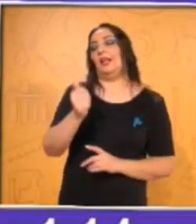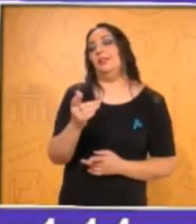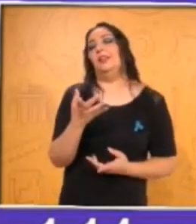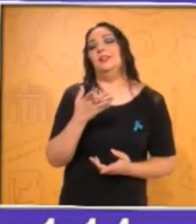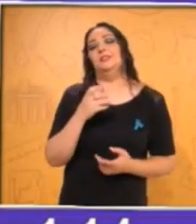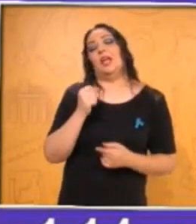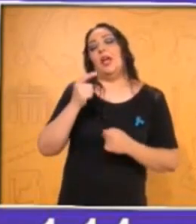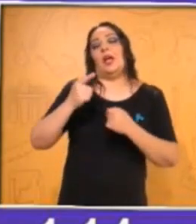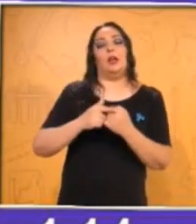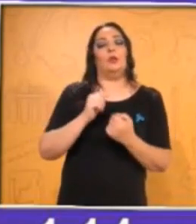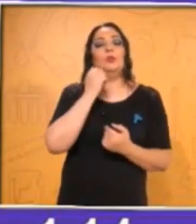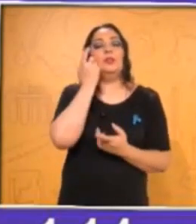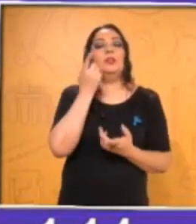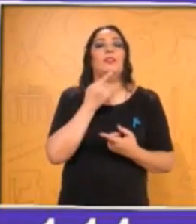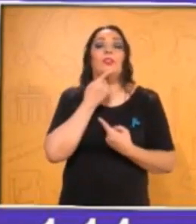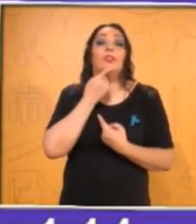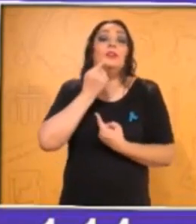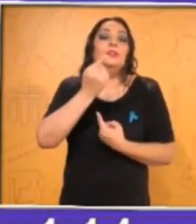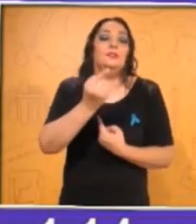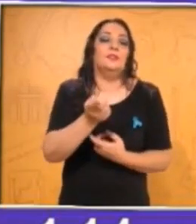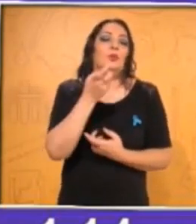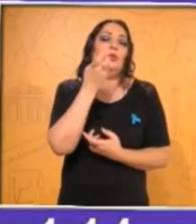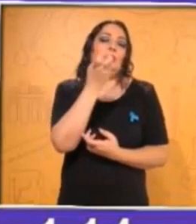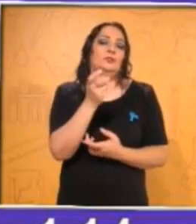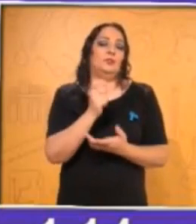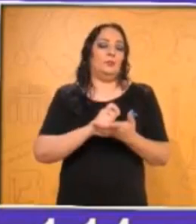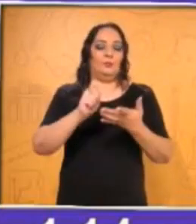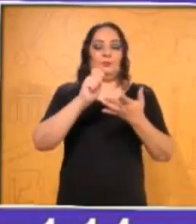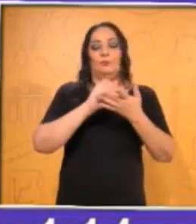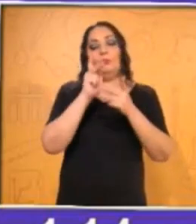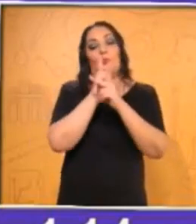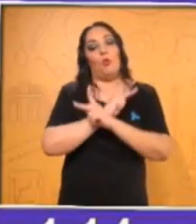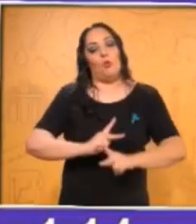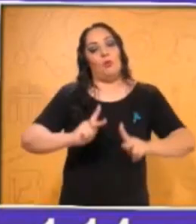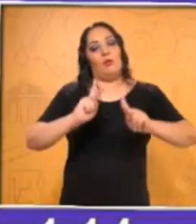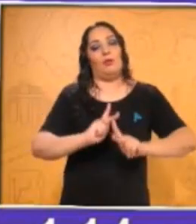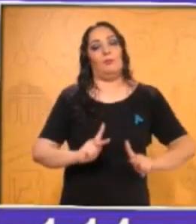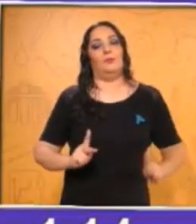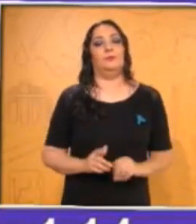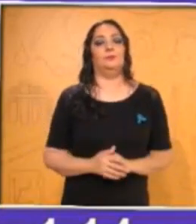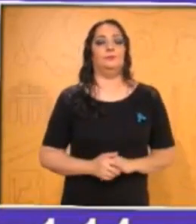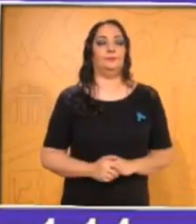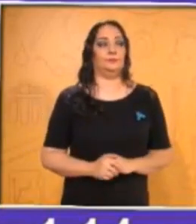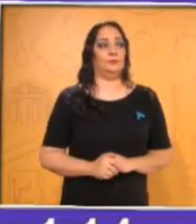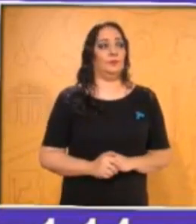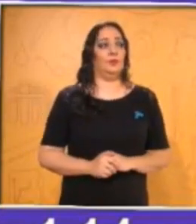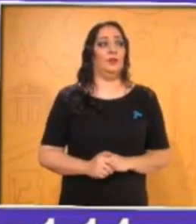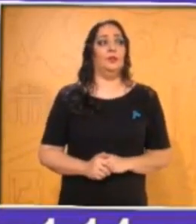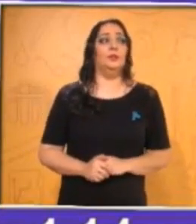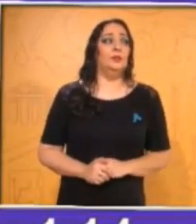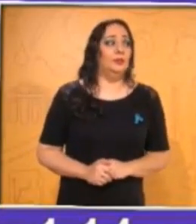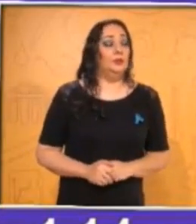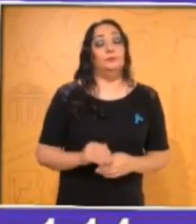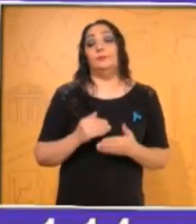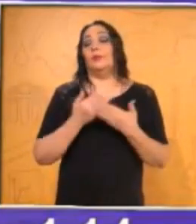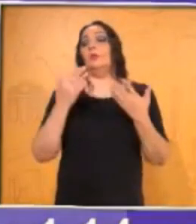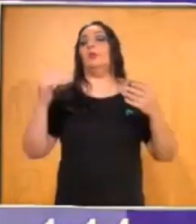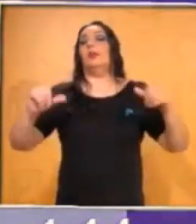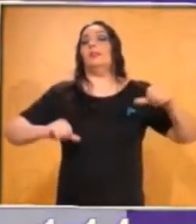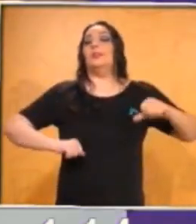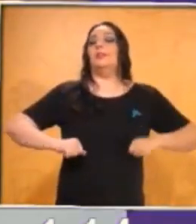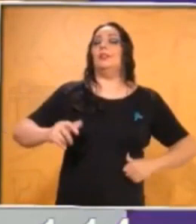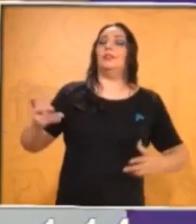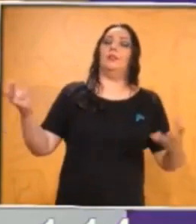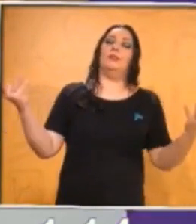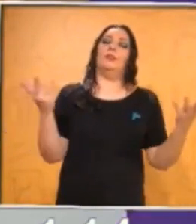algo que quiere transmitir el poema, ¿ok? Muy bien, y vamos a pasar ahora sí a la actividad que van a